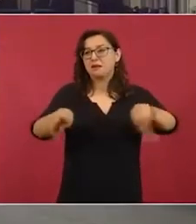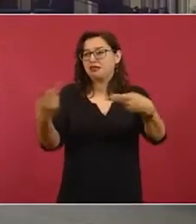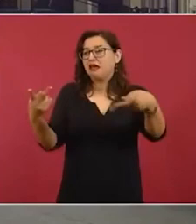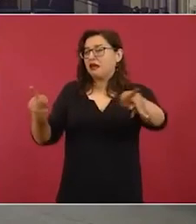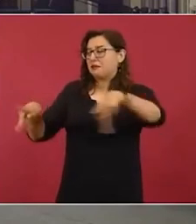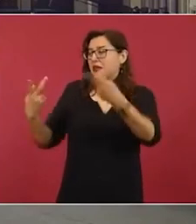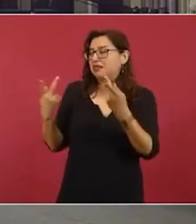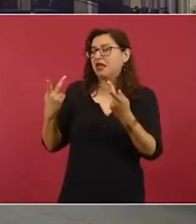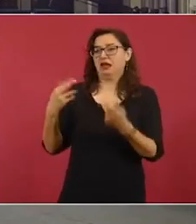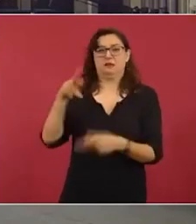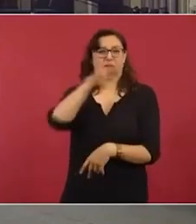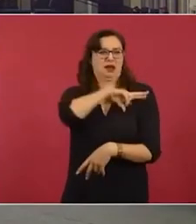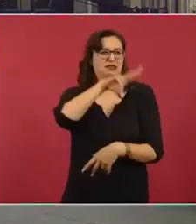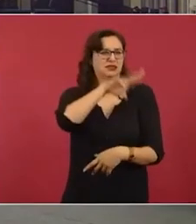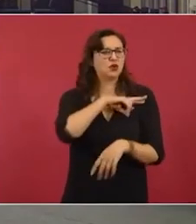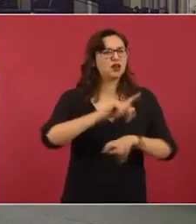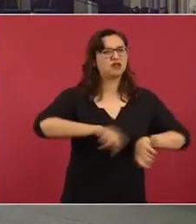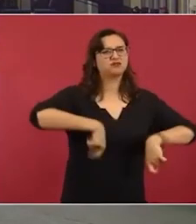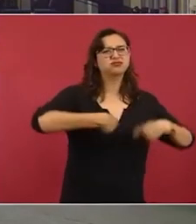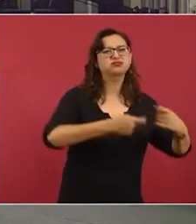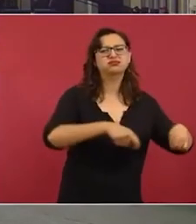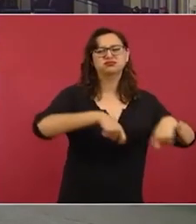recursos naturales.